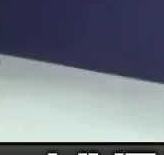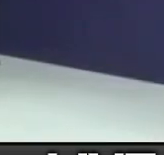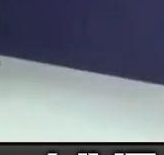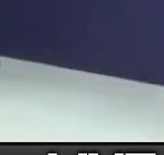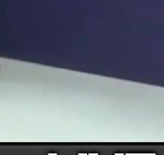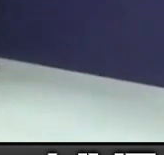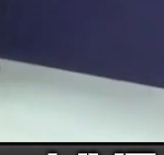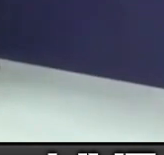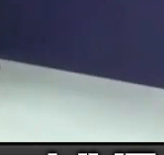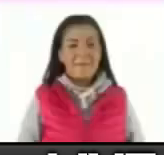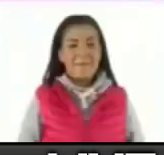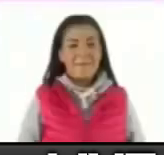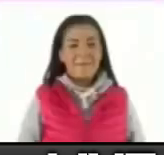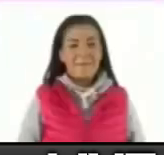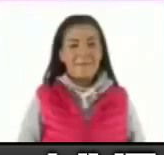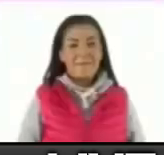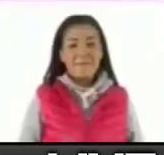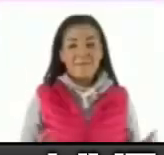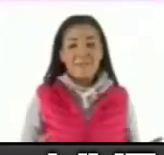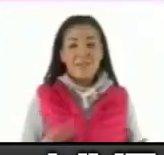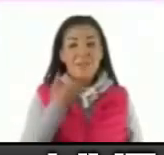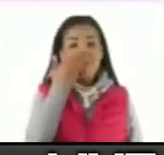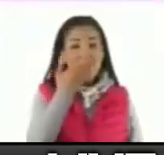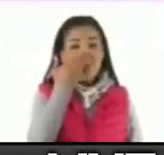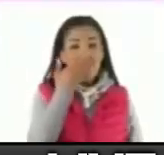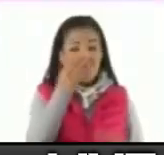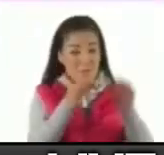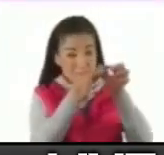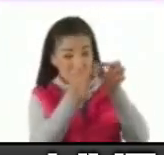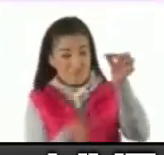Su flor y su hoja ya no son lo mismo.